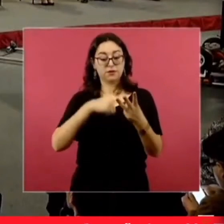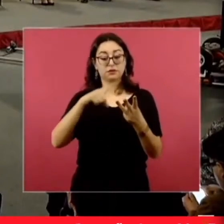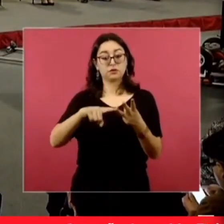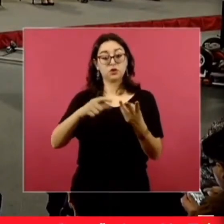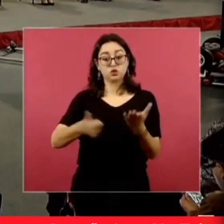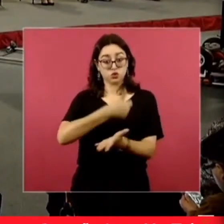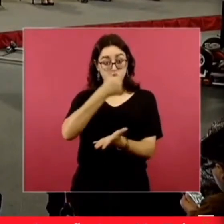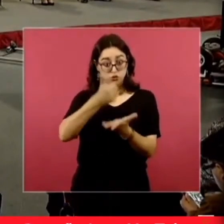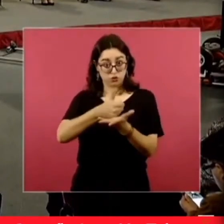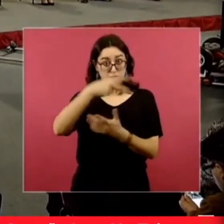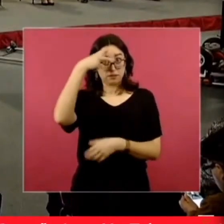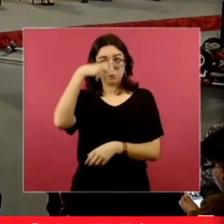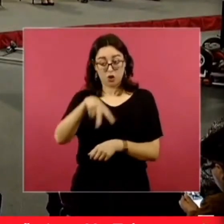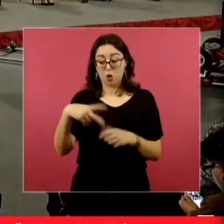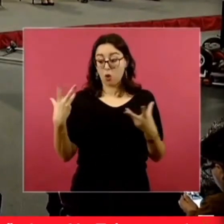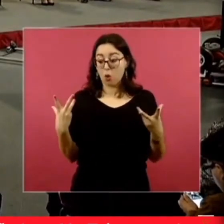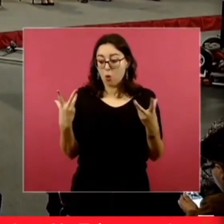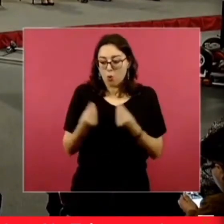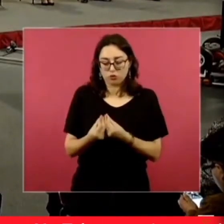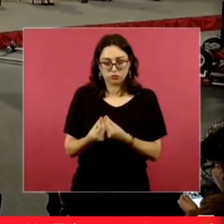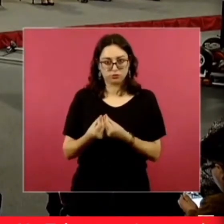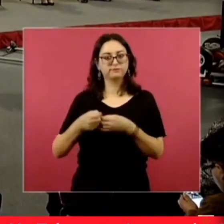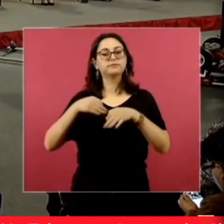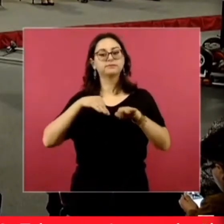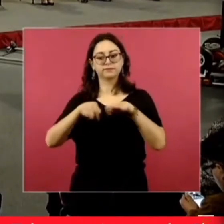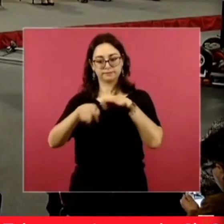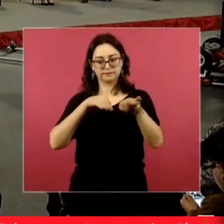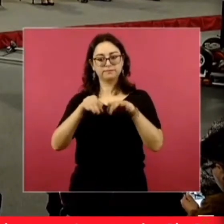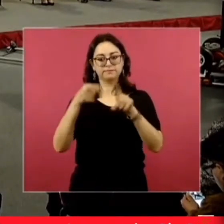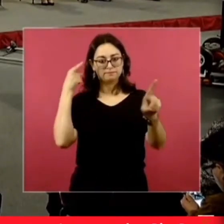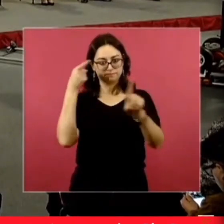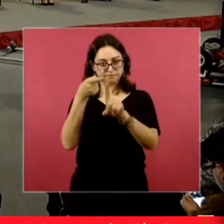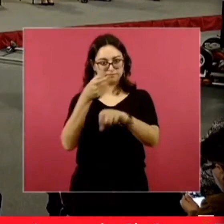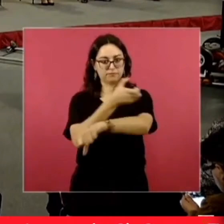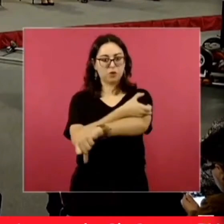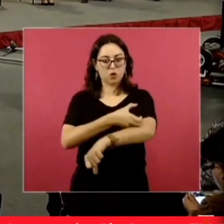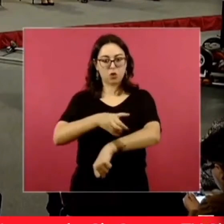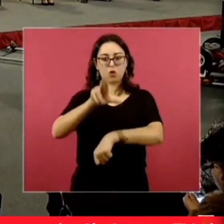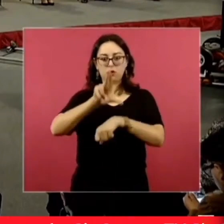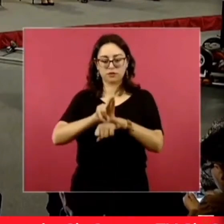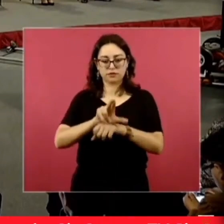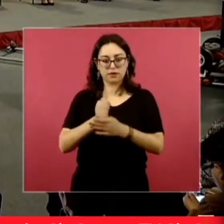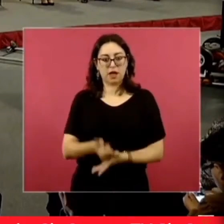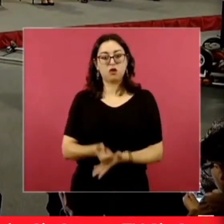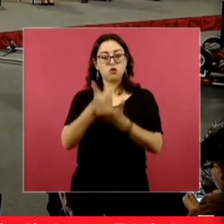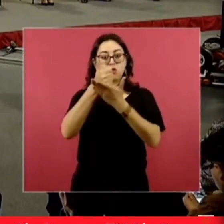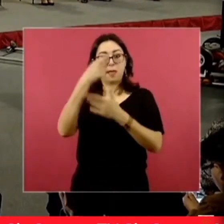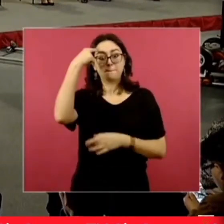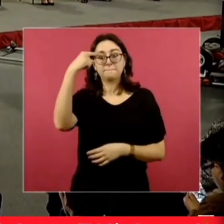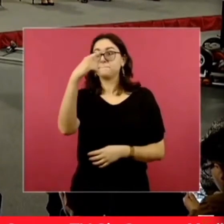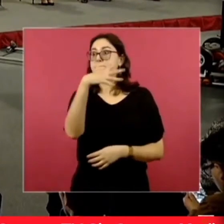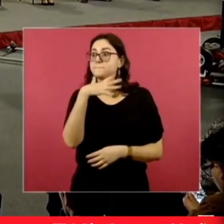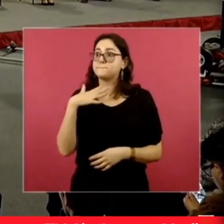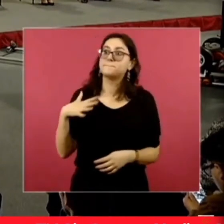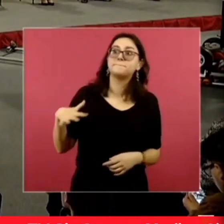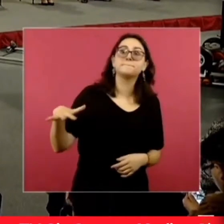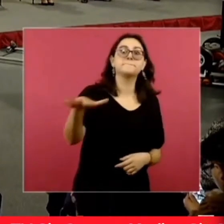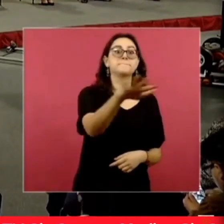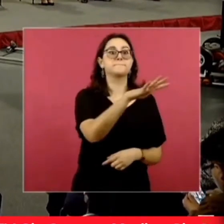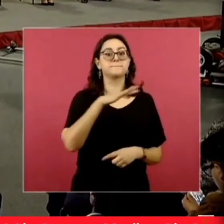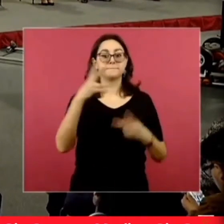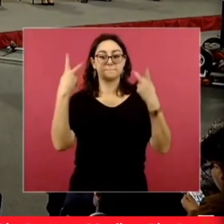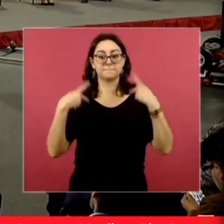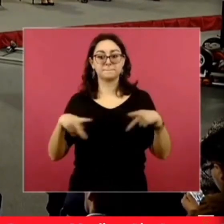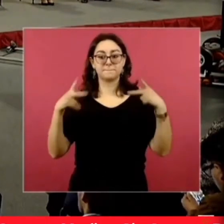Ciudad de México. Una obra que beneficia, además tiene un impacto metropolitano y beneficia a una de las